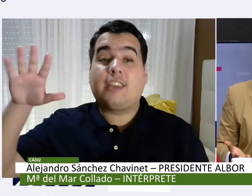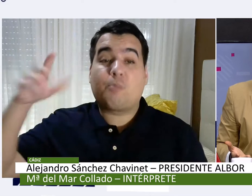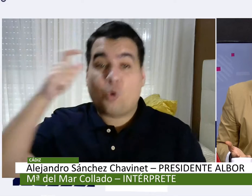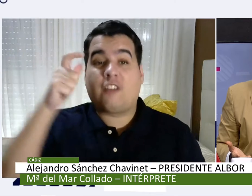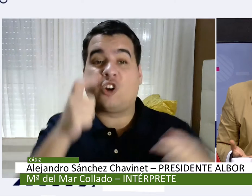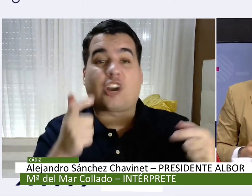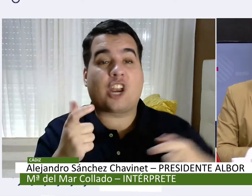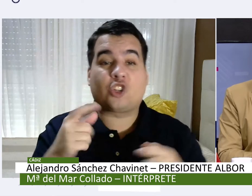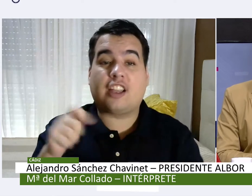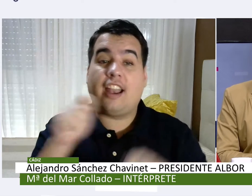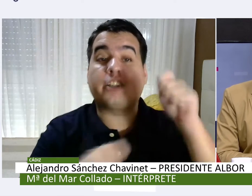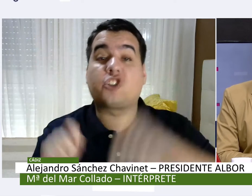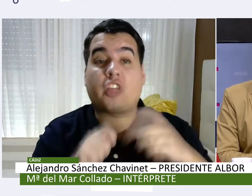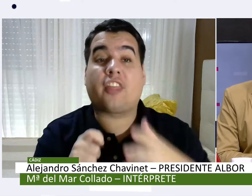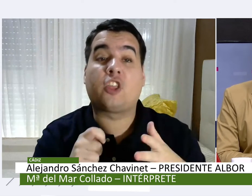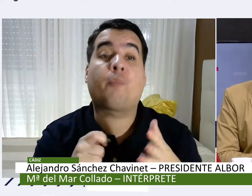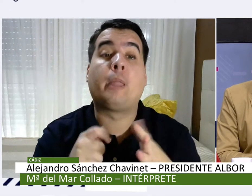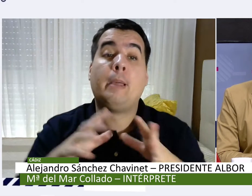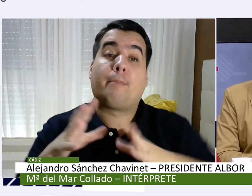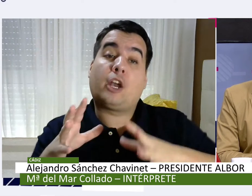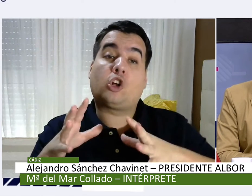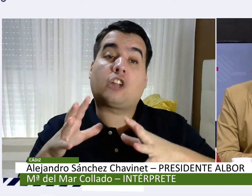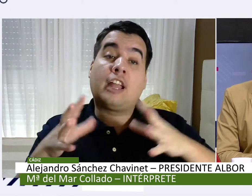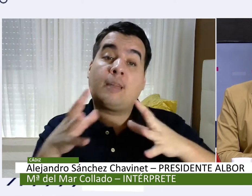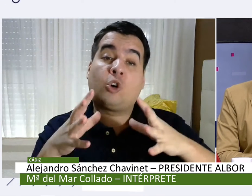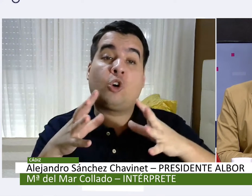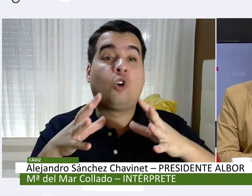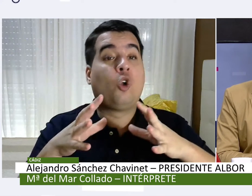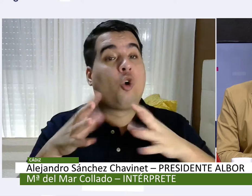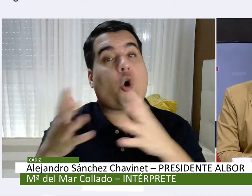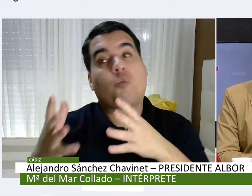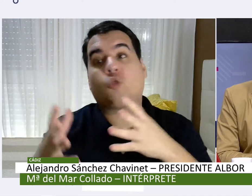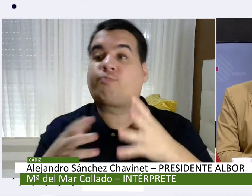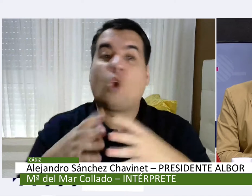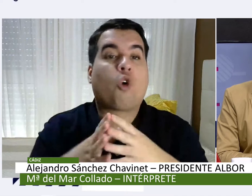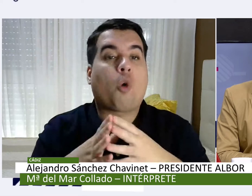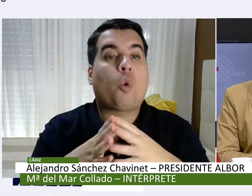Que hay un amigo que no tiene una situación, pero tenemos